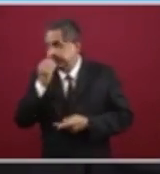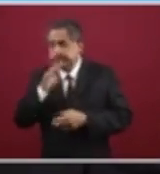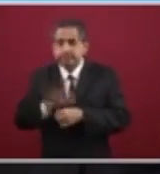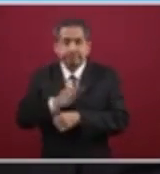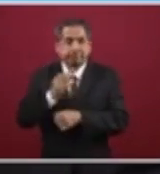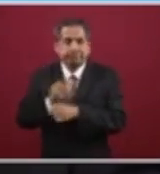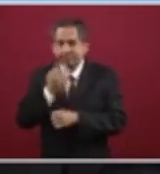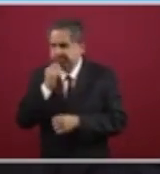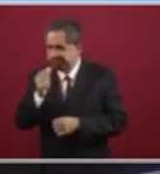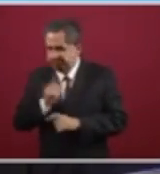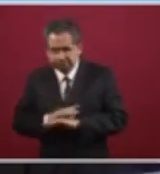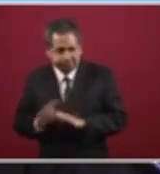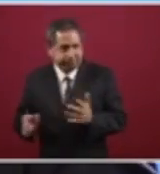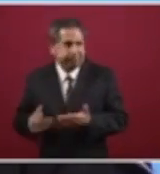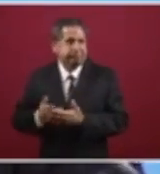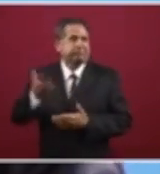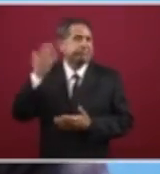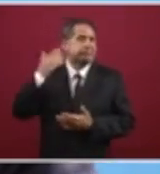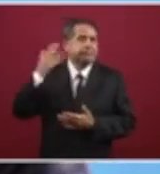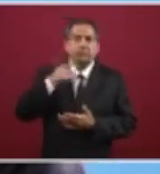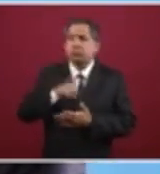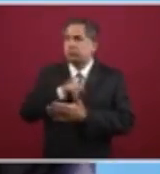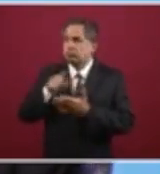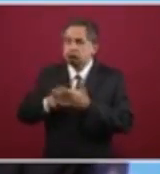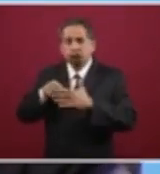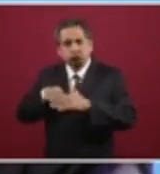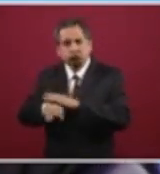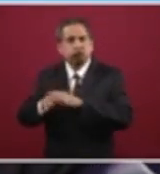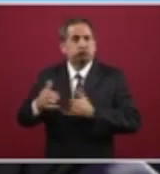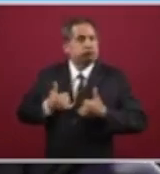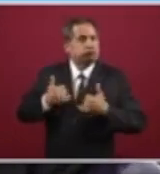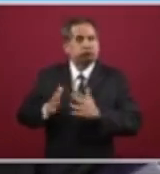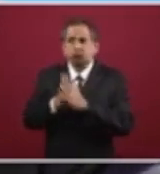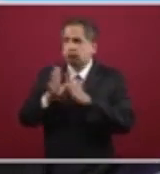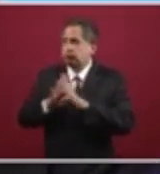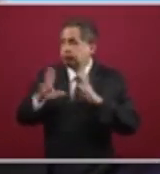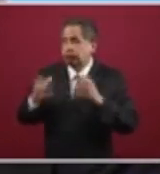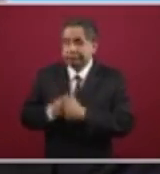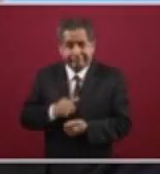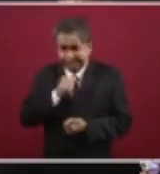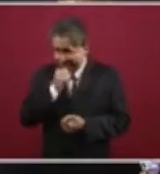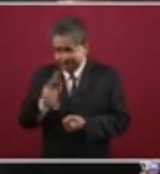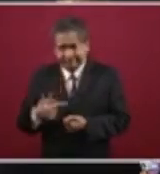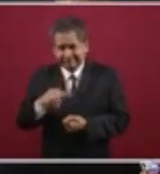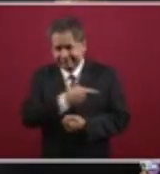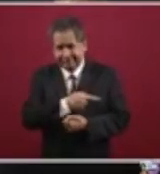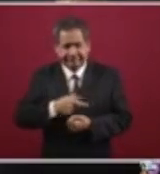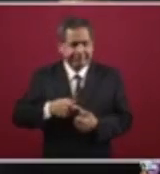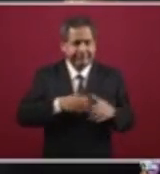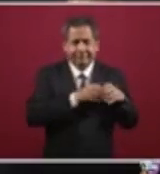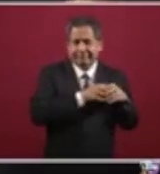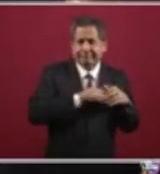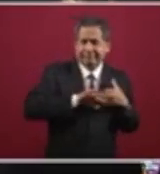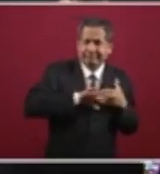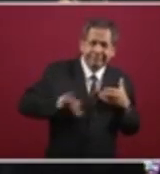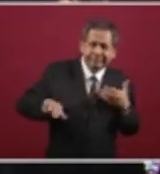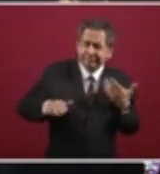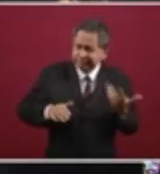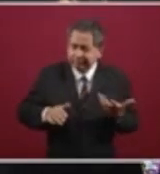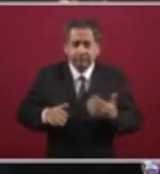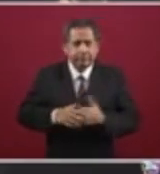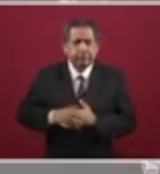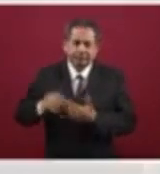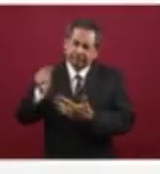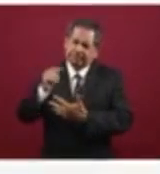saludable, la disponibilidad de espacios reales de participación o de ejercicio de derechos culturales y ambientales,